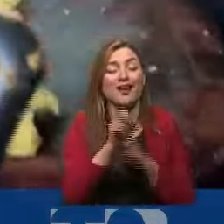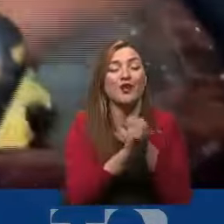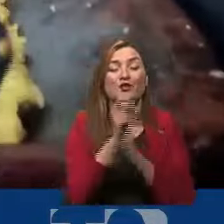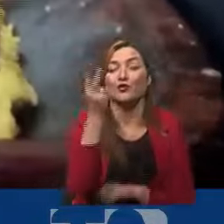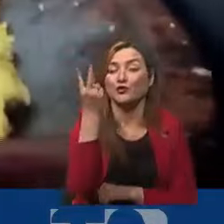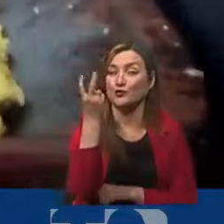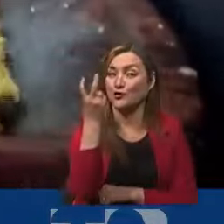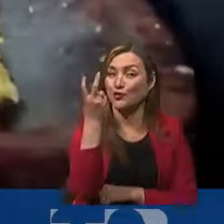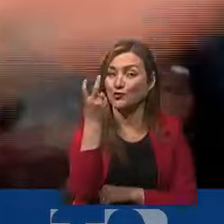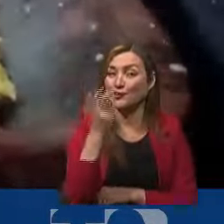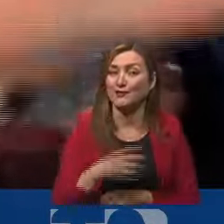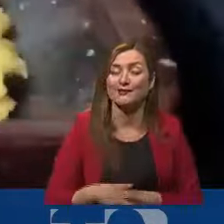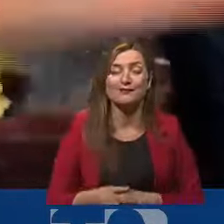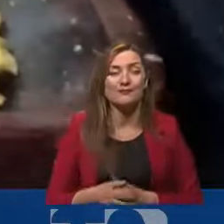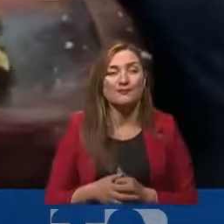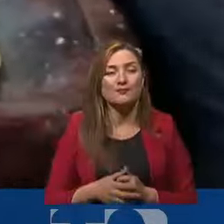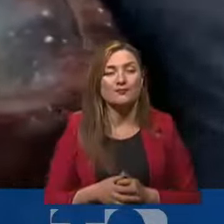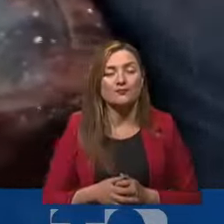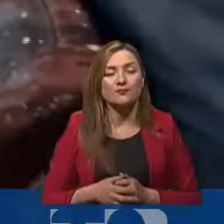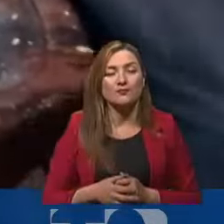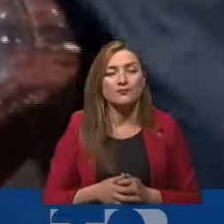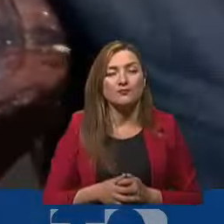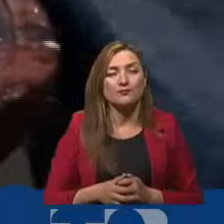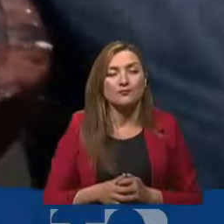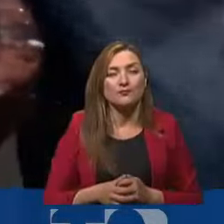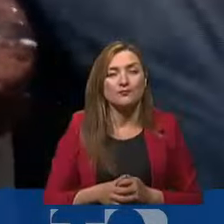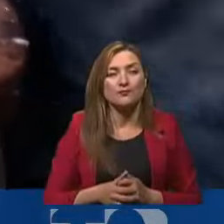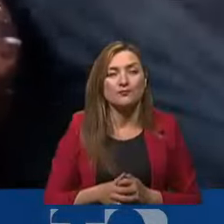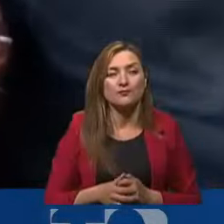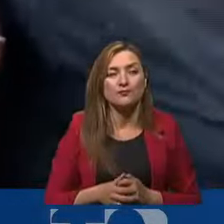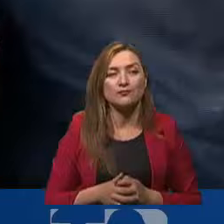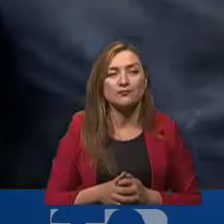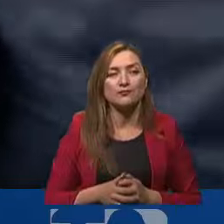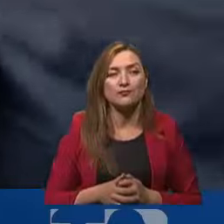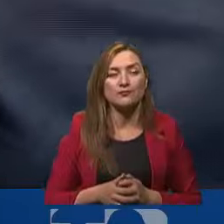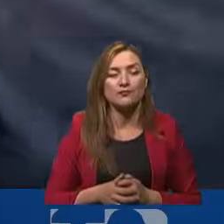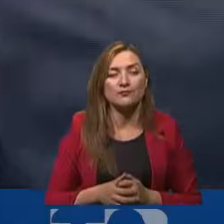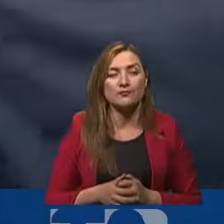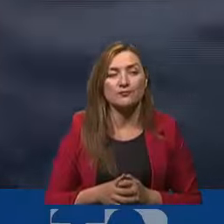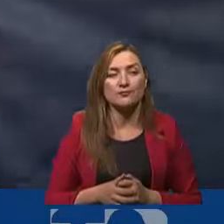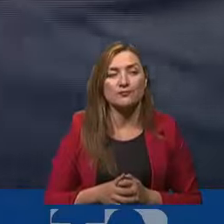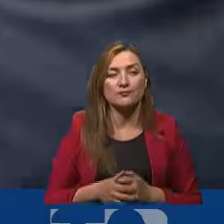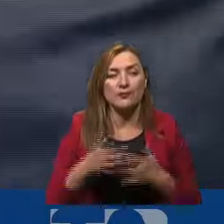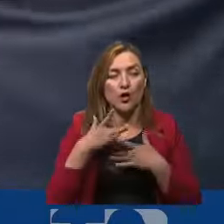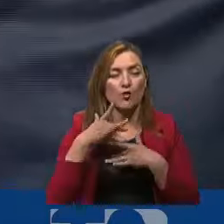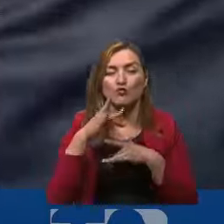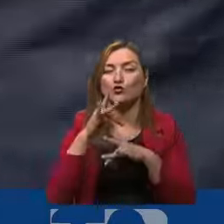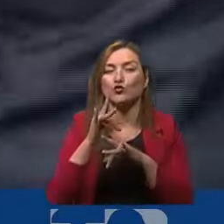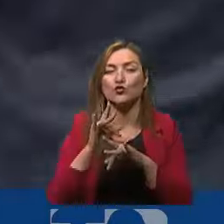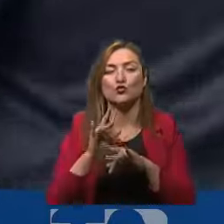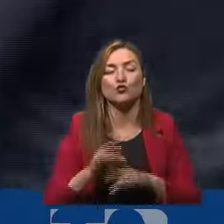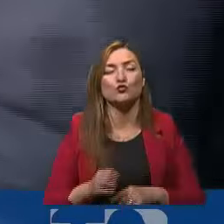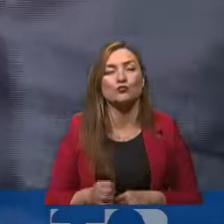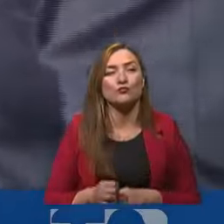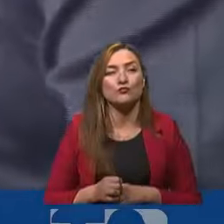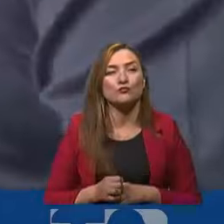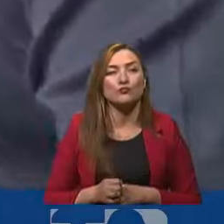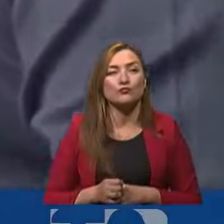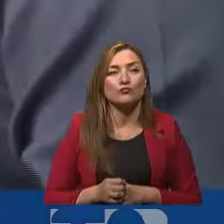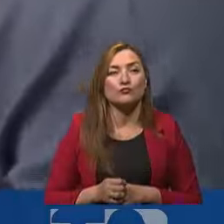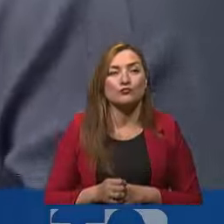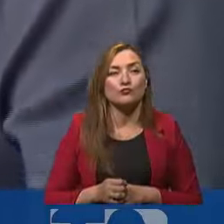años. 12 años me encuentro ya aquí ubicada. Y con mucho gusto de hacer la